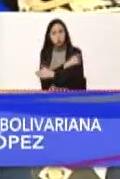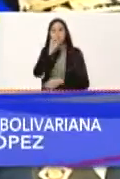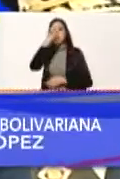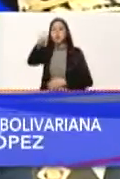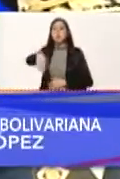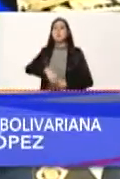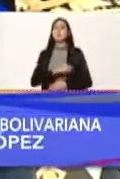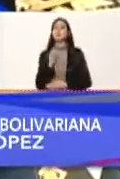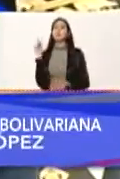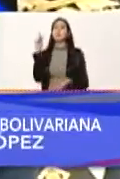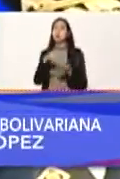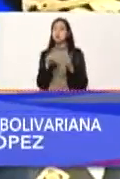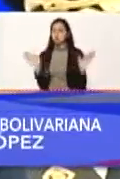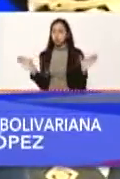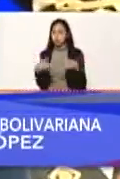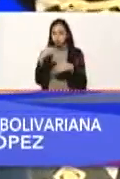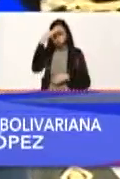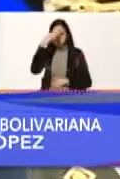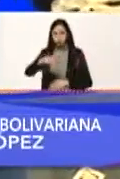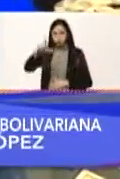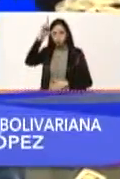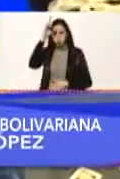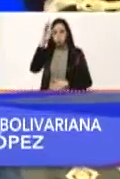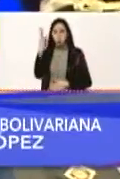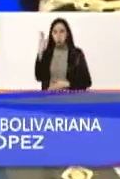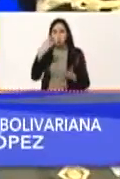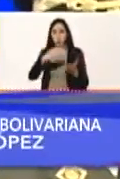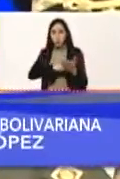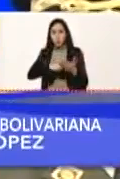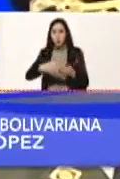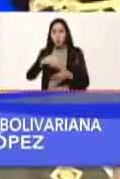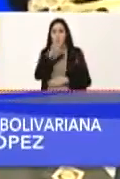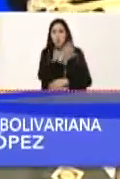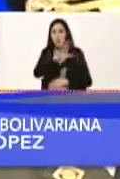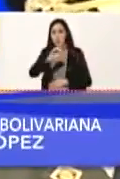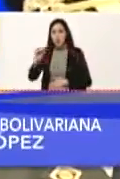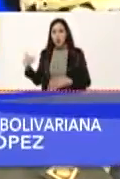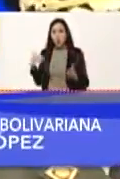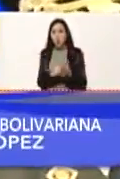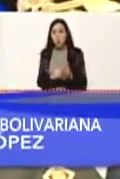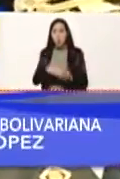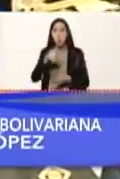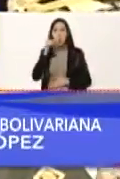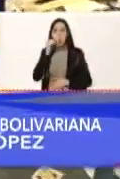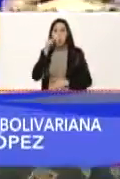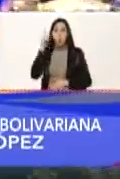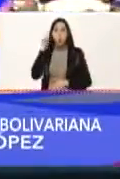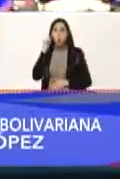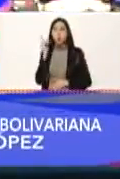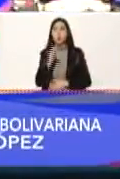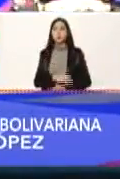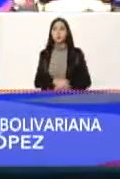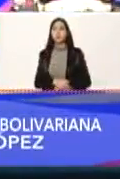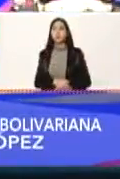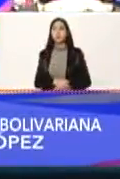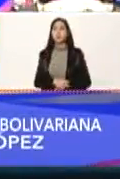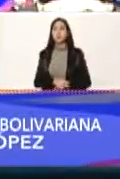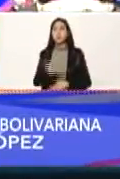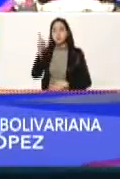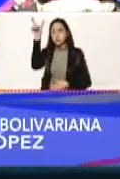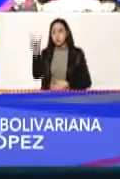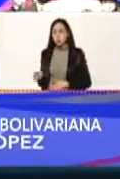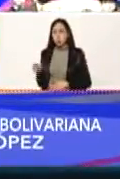la Milicia Nacional Bolivariana a 4.500.000 milicianos y milicianas. Mayor General Bernal